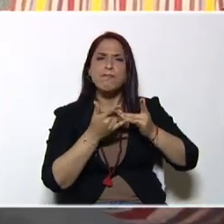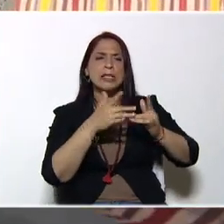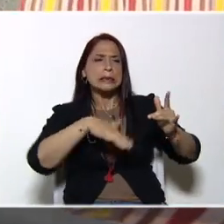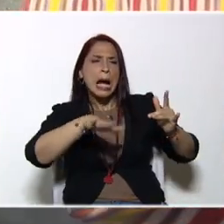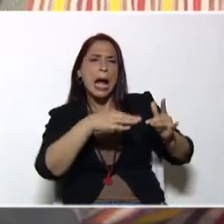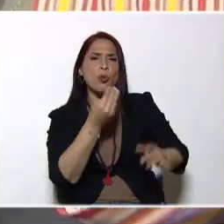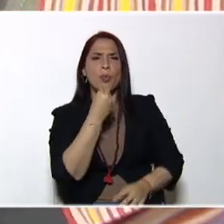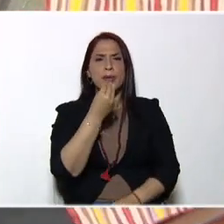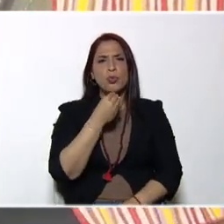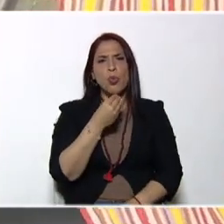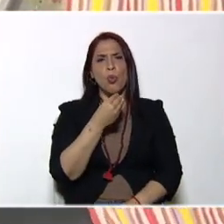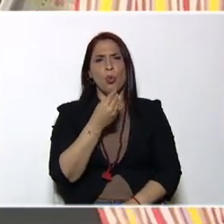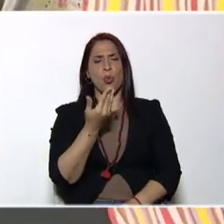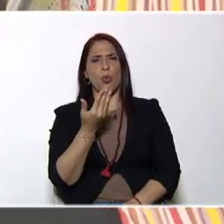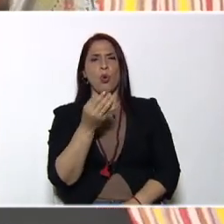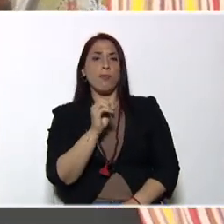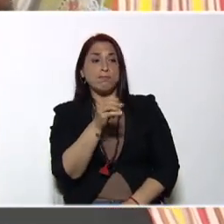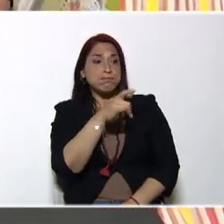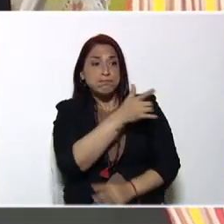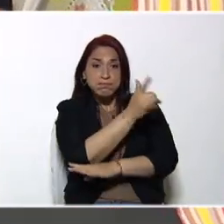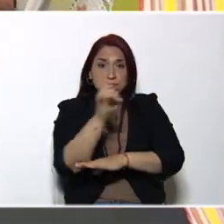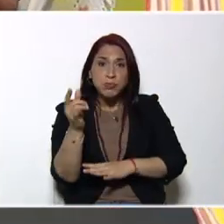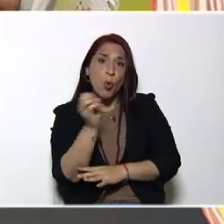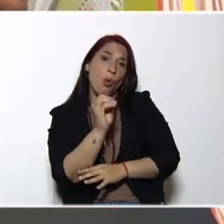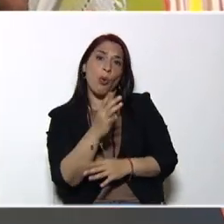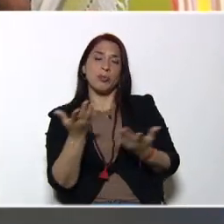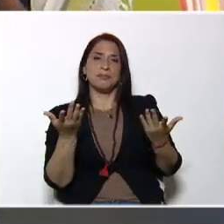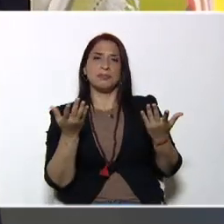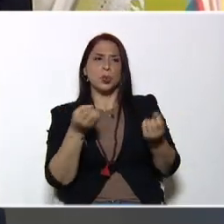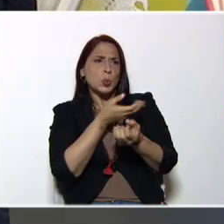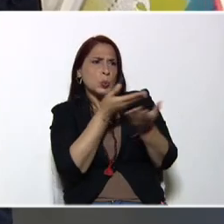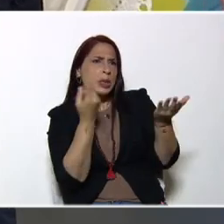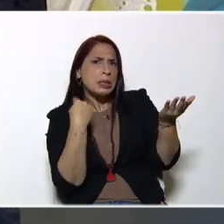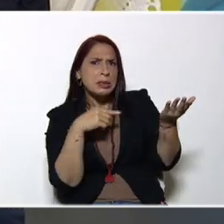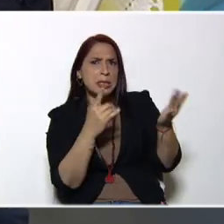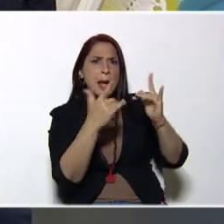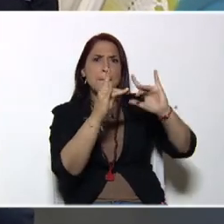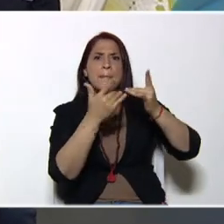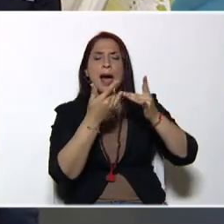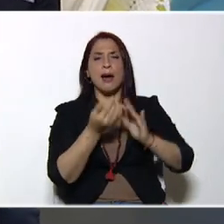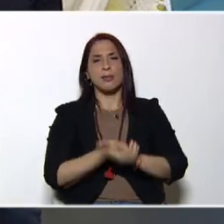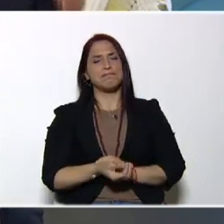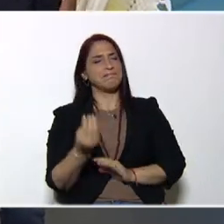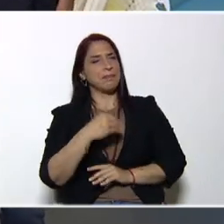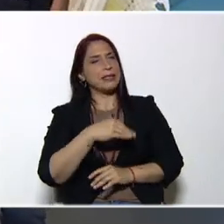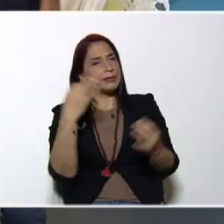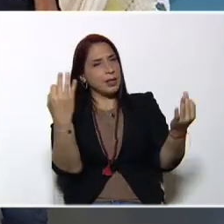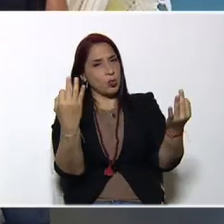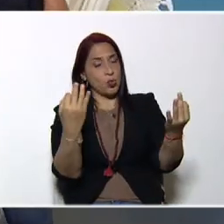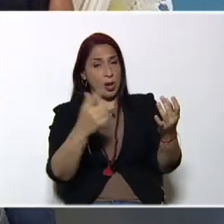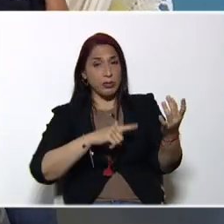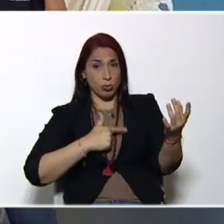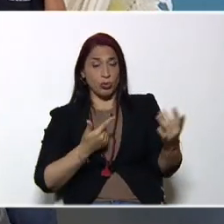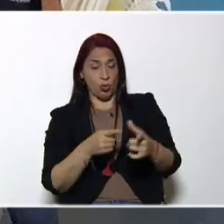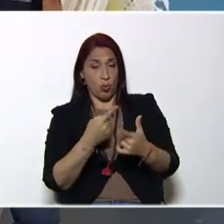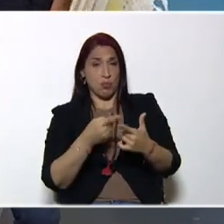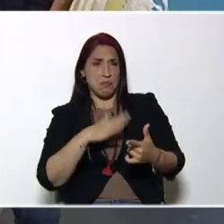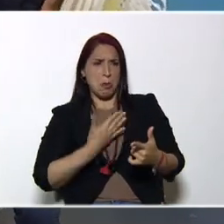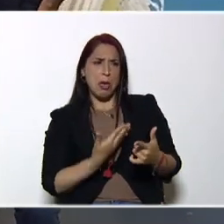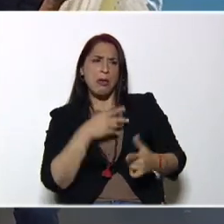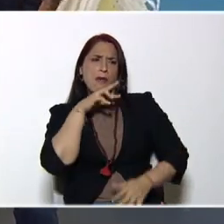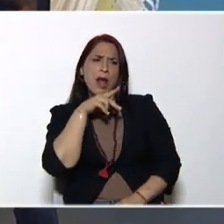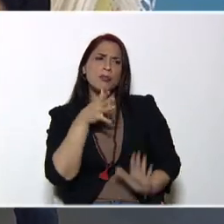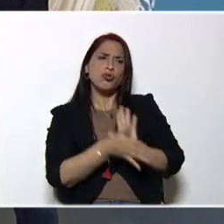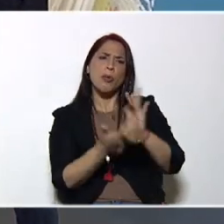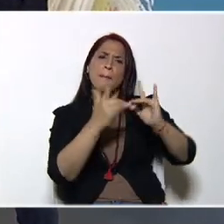comedor, en el patio, en el recibidor. Ustedes tienen allá más hamacas que yo, que es lo más seguro. Entonces también pueden hablar de la hamaca, de la